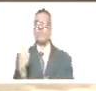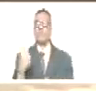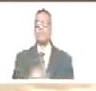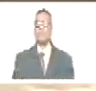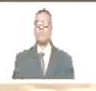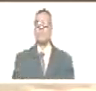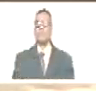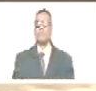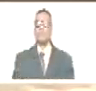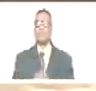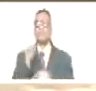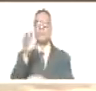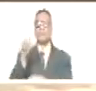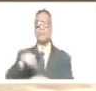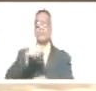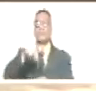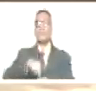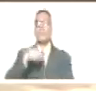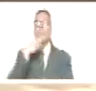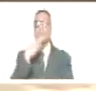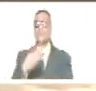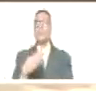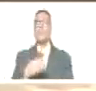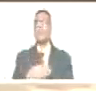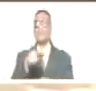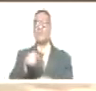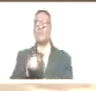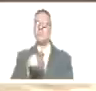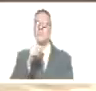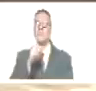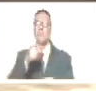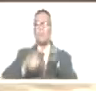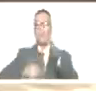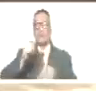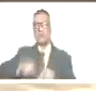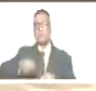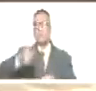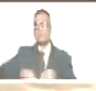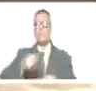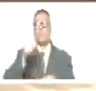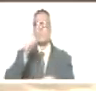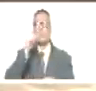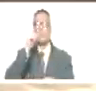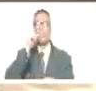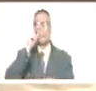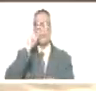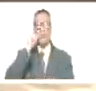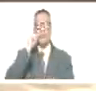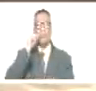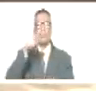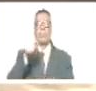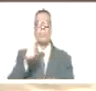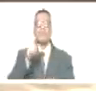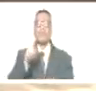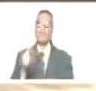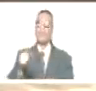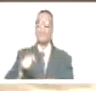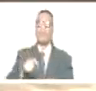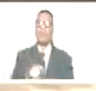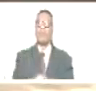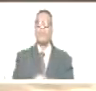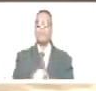la Asamblea la solicitud para que el juicio de este ciudadano, una vez que lo